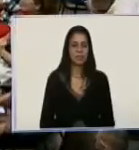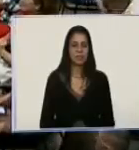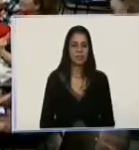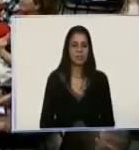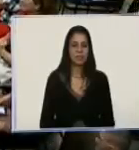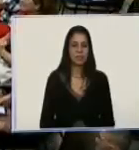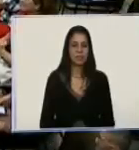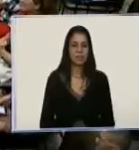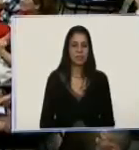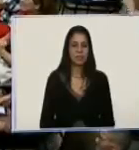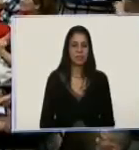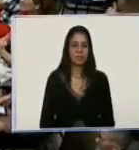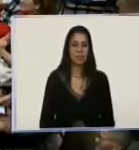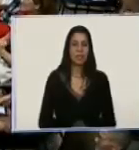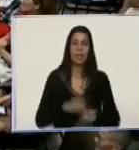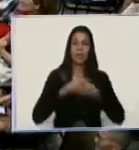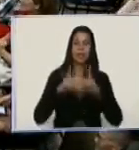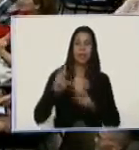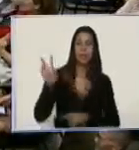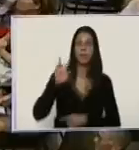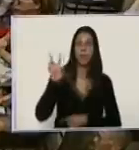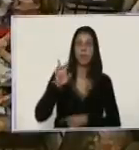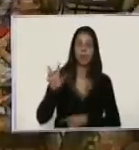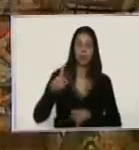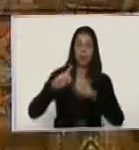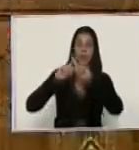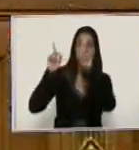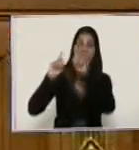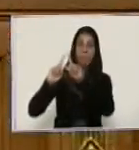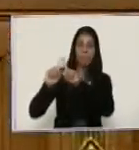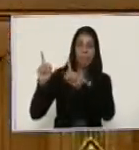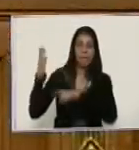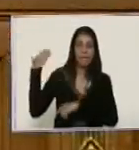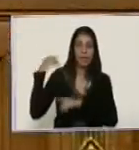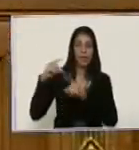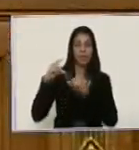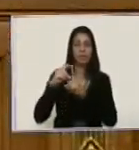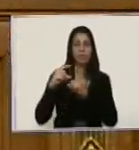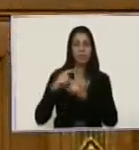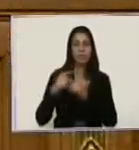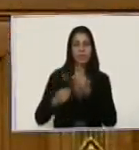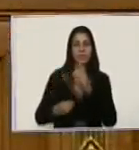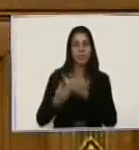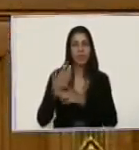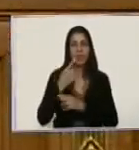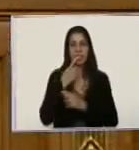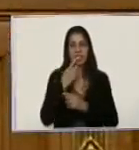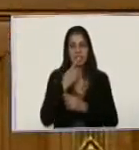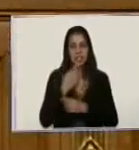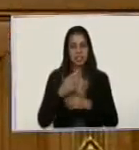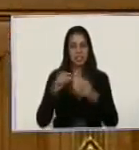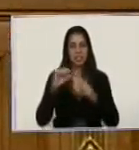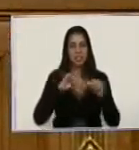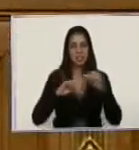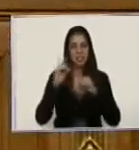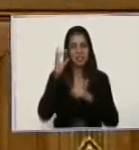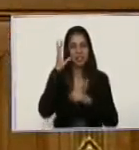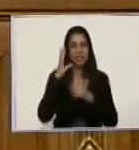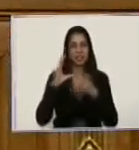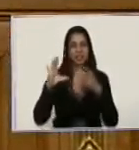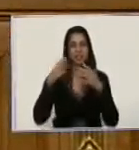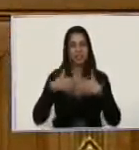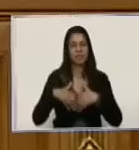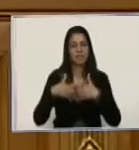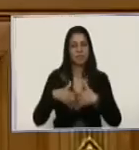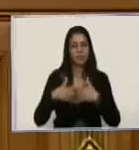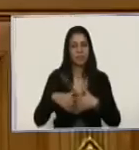Lo que nos distingue de esos partidos de laboratorio creados por las compañías petroleras, como Primero